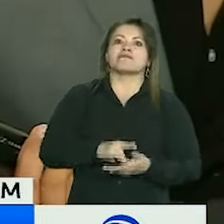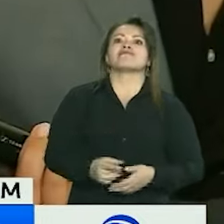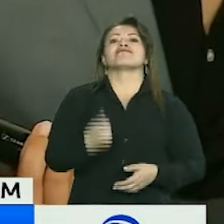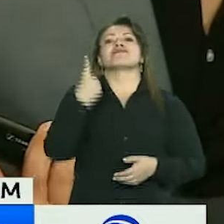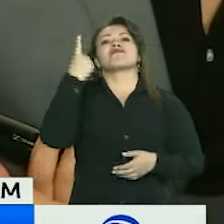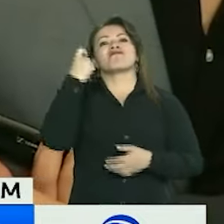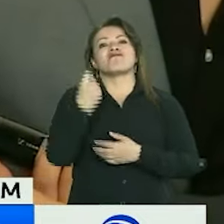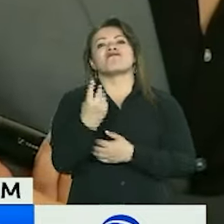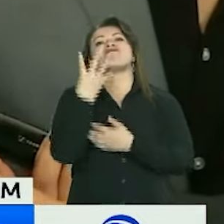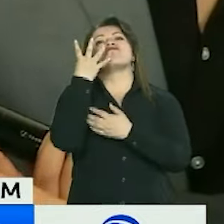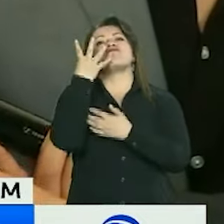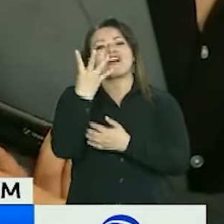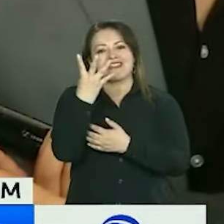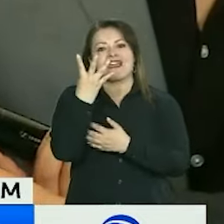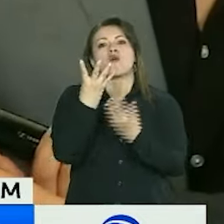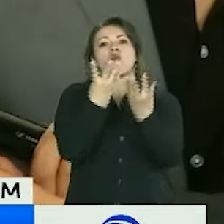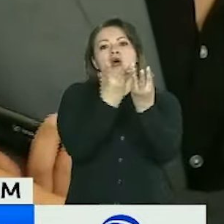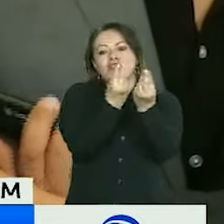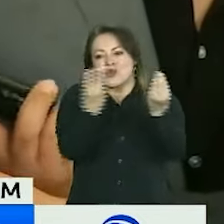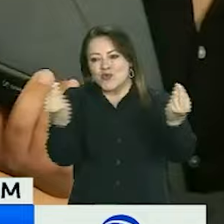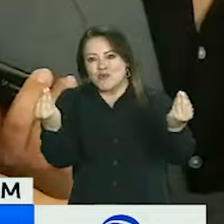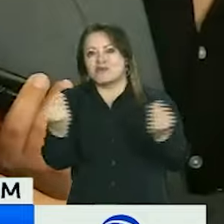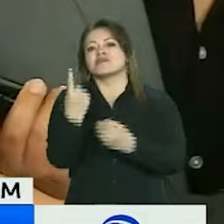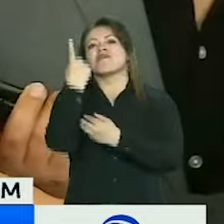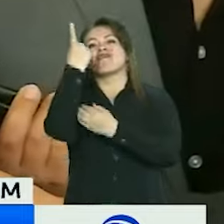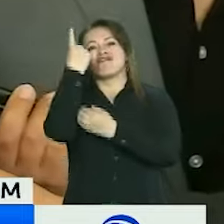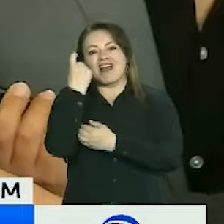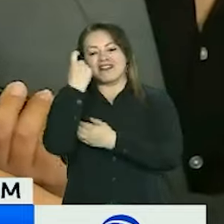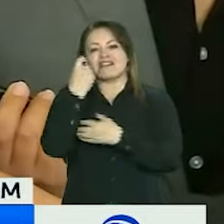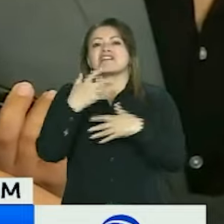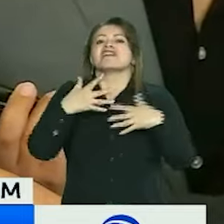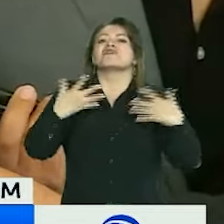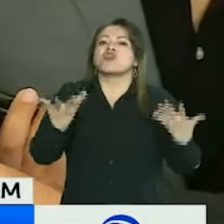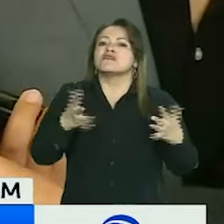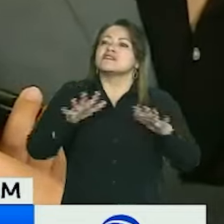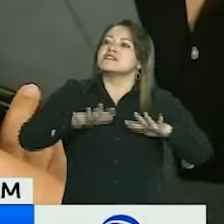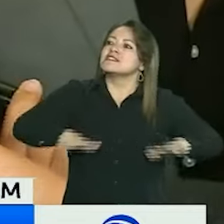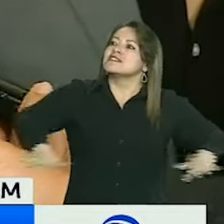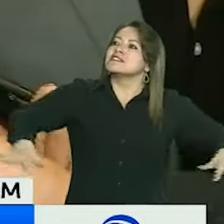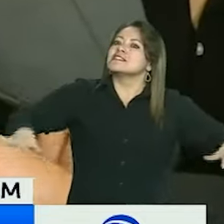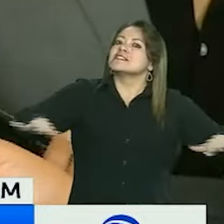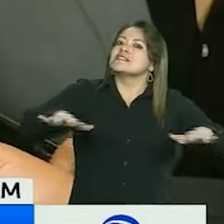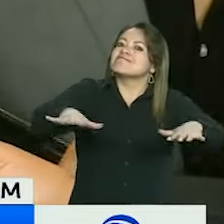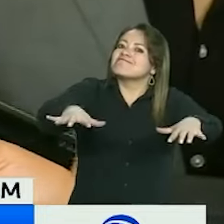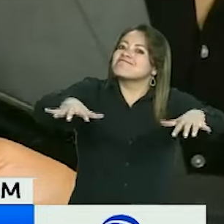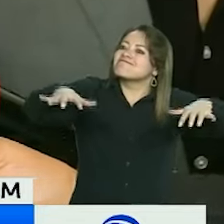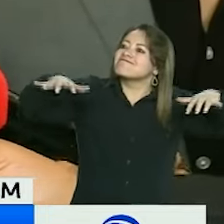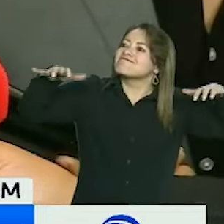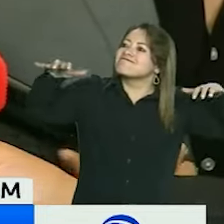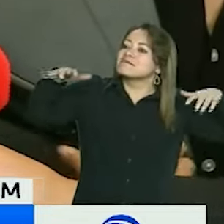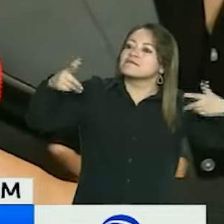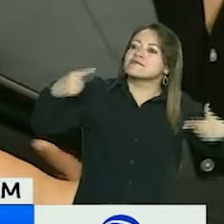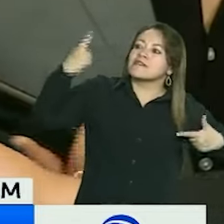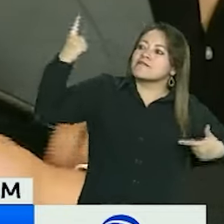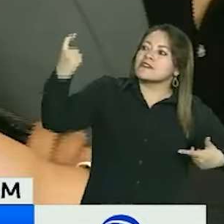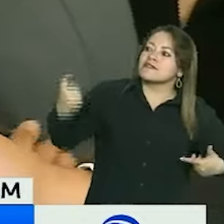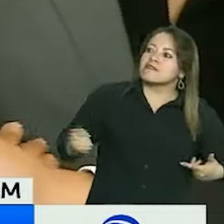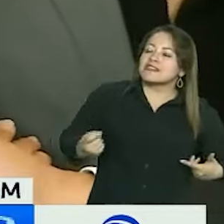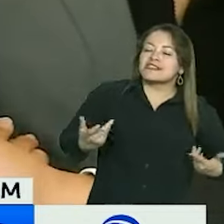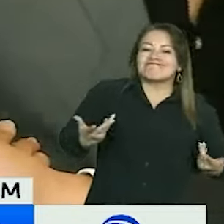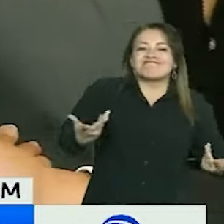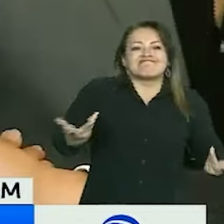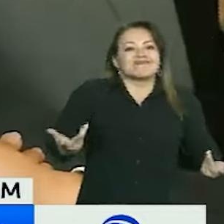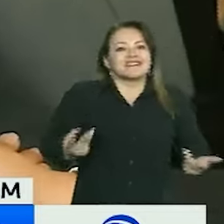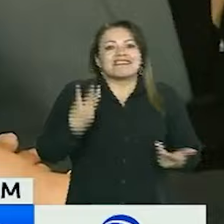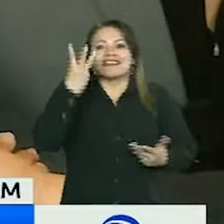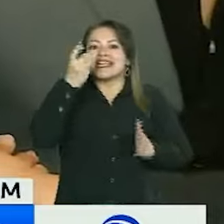4 bloques de impedimentos, entonces vemos que el escenario, por mucho esfuerzo que haga, todavía no es alentador